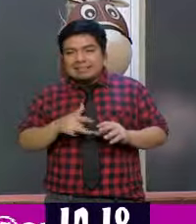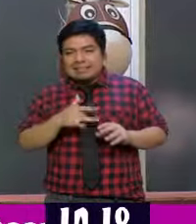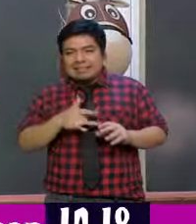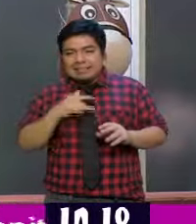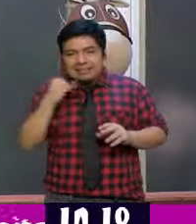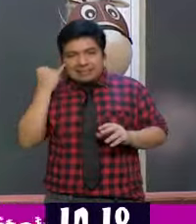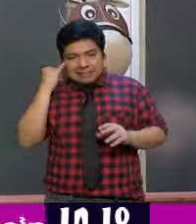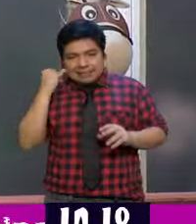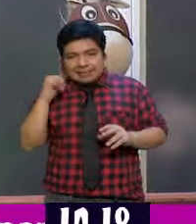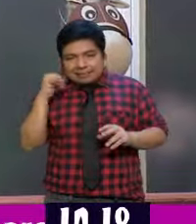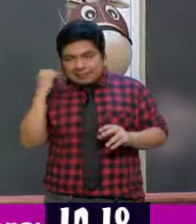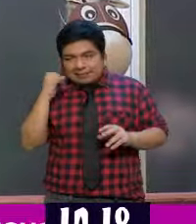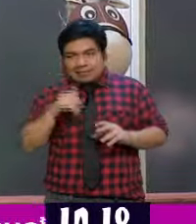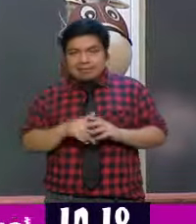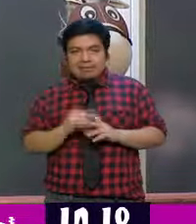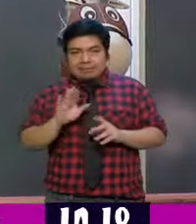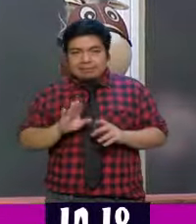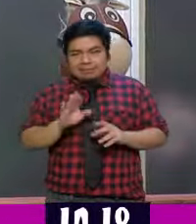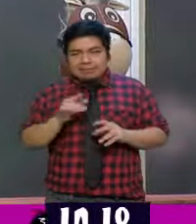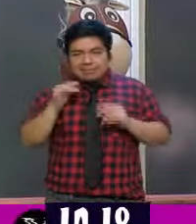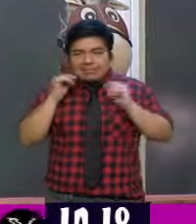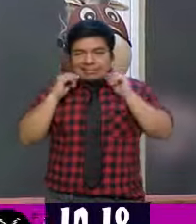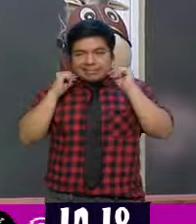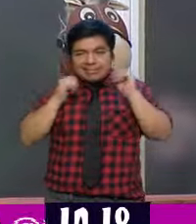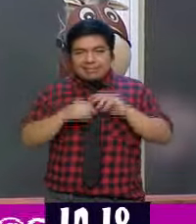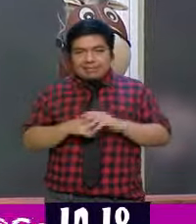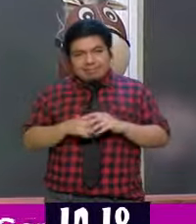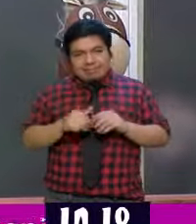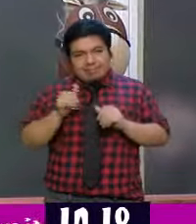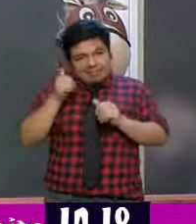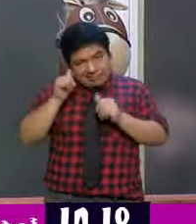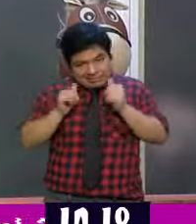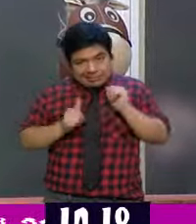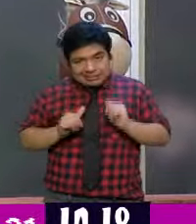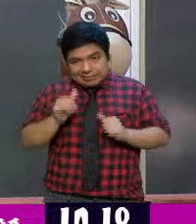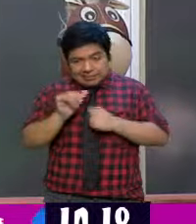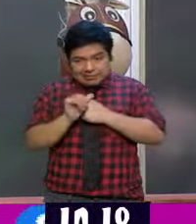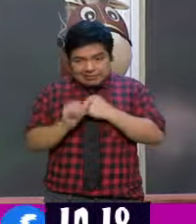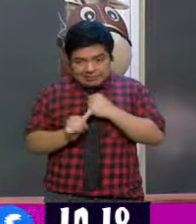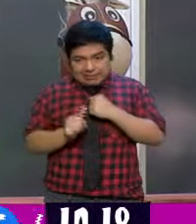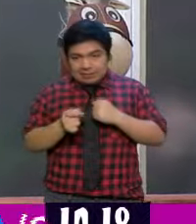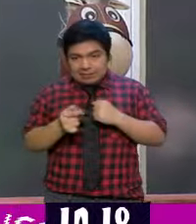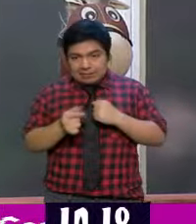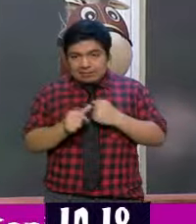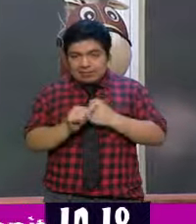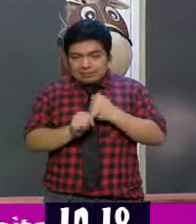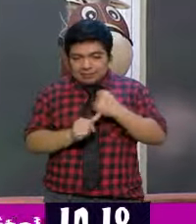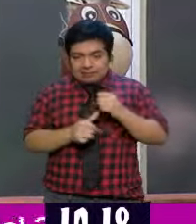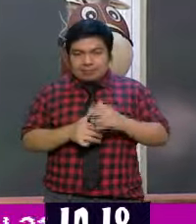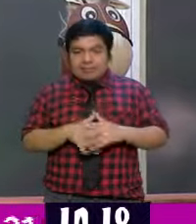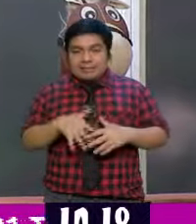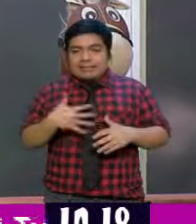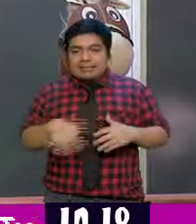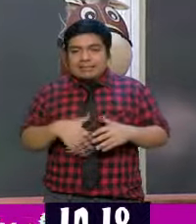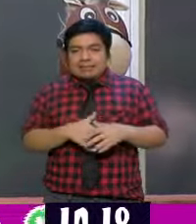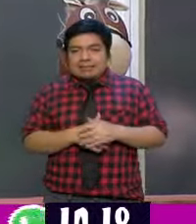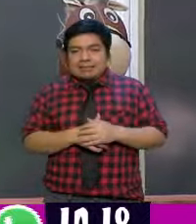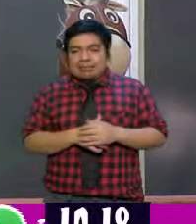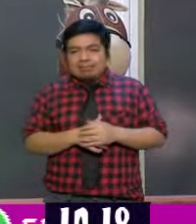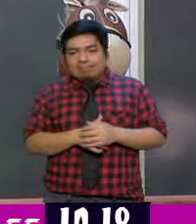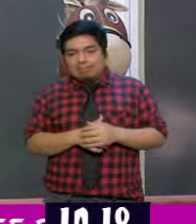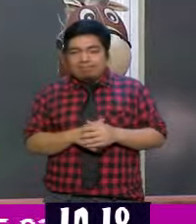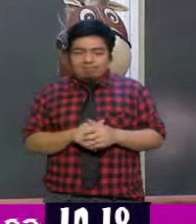porque son yucatecas. ¿Ah? Entonces le dice, estás muy autóctona, mamita, entonces mejor que te pongan aquí los pómulos. Qué amolada te metieron. La boquita. Y